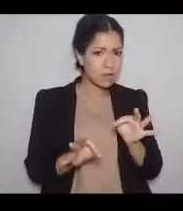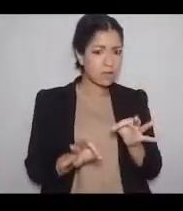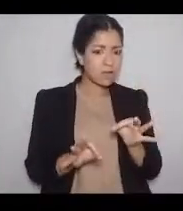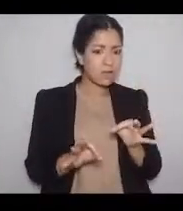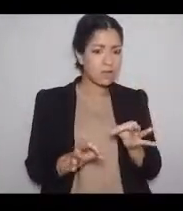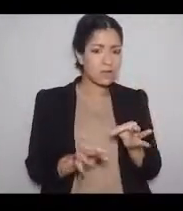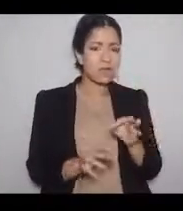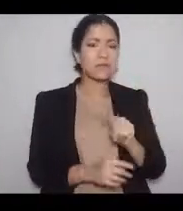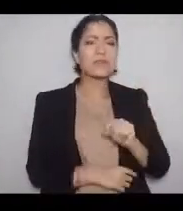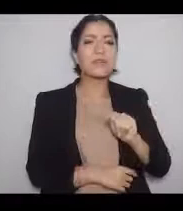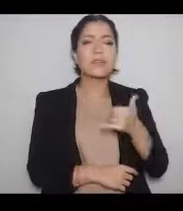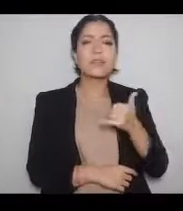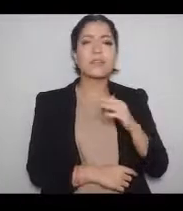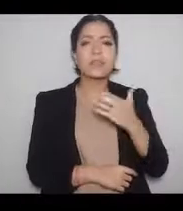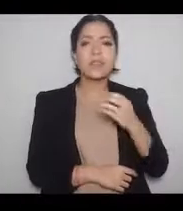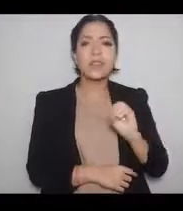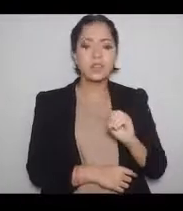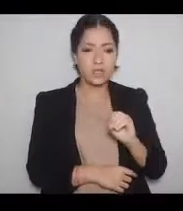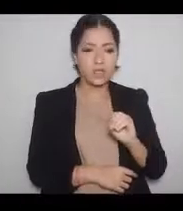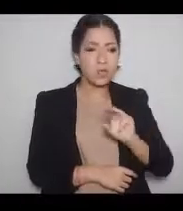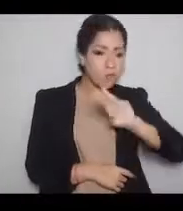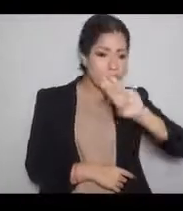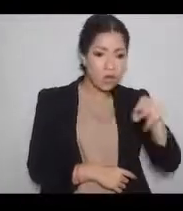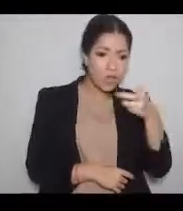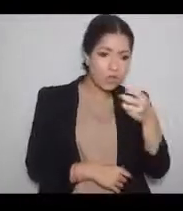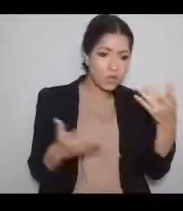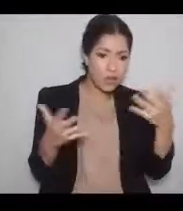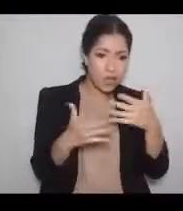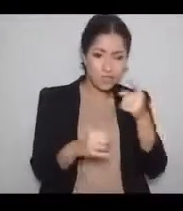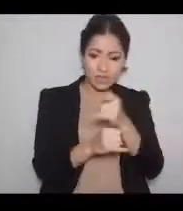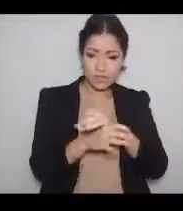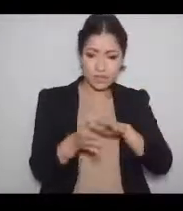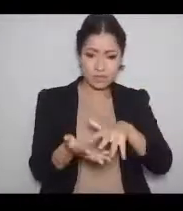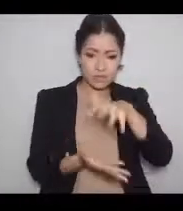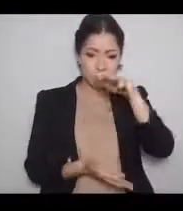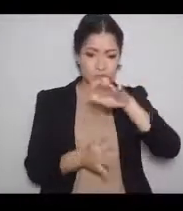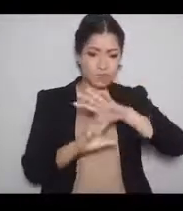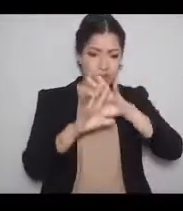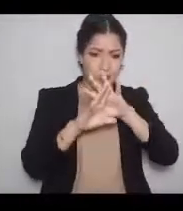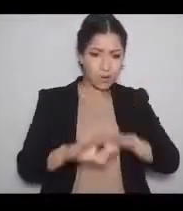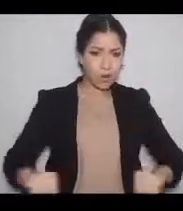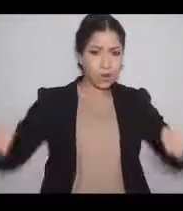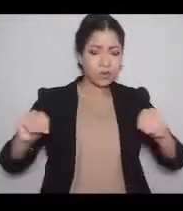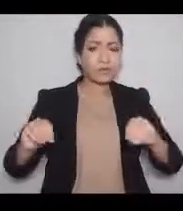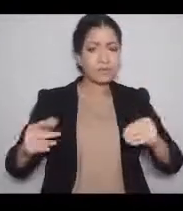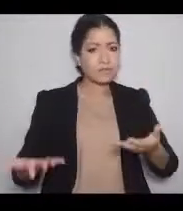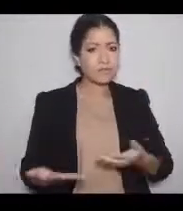otra salida? ¿Y la familia no se las quiso dar? ¿Crees que haya cometido otro delito?